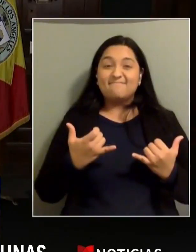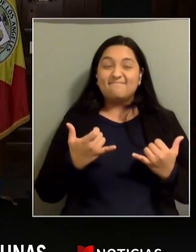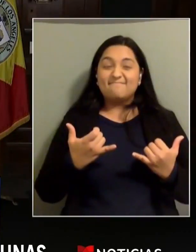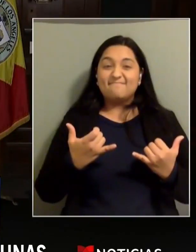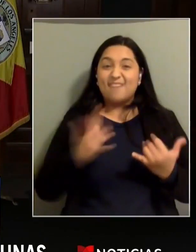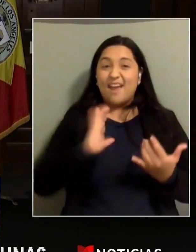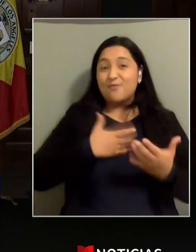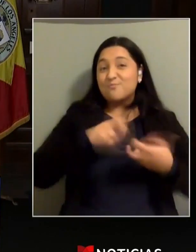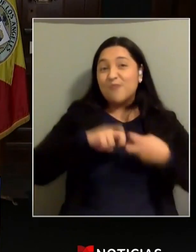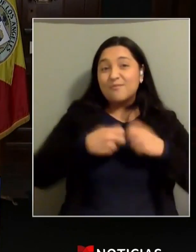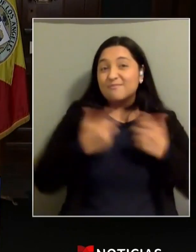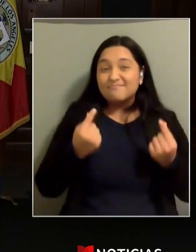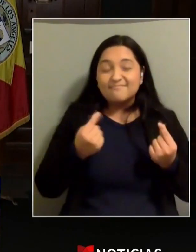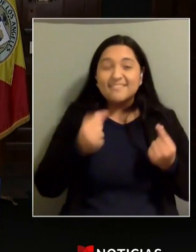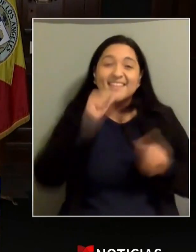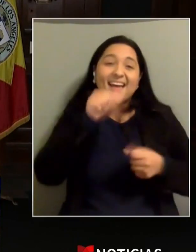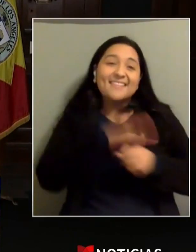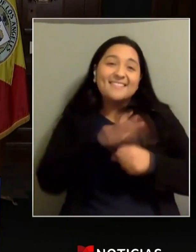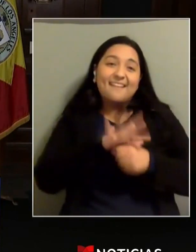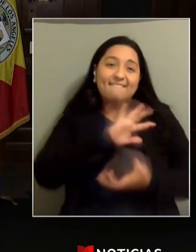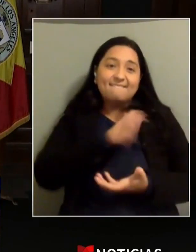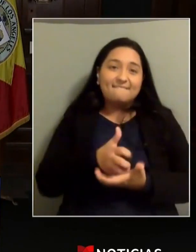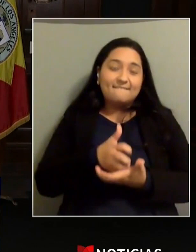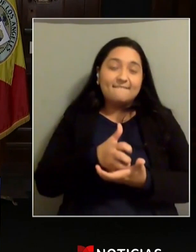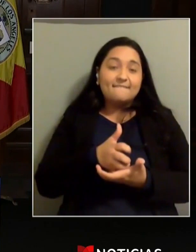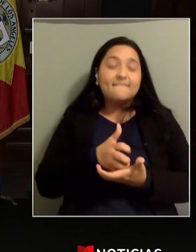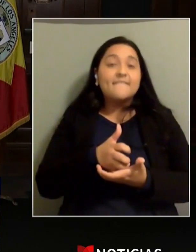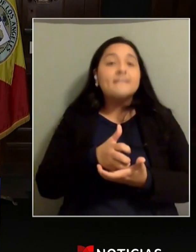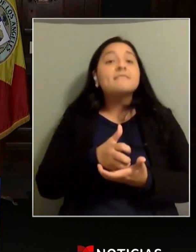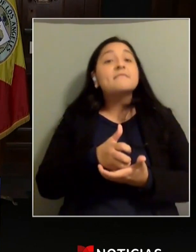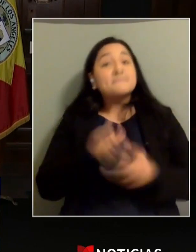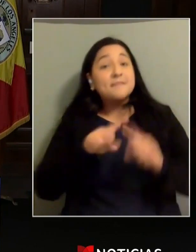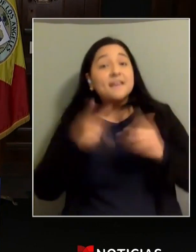En 2 o 3 semanas tendremos